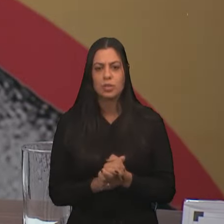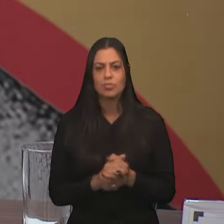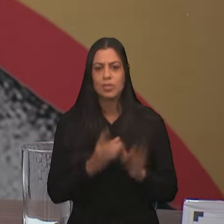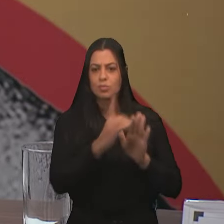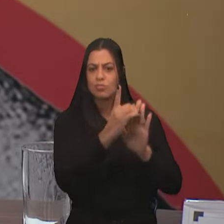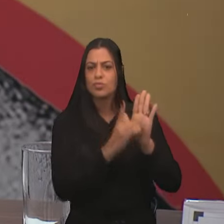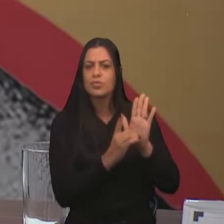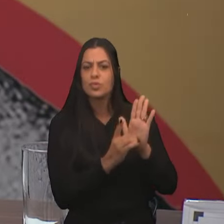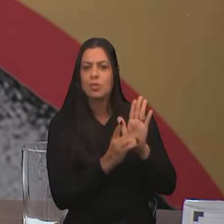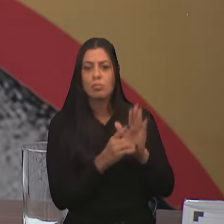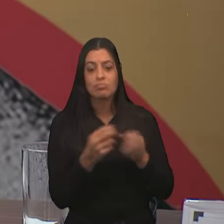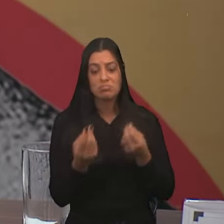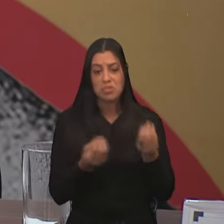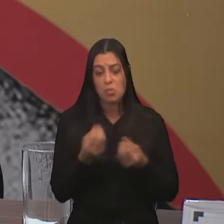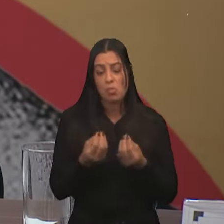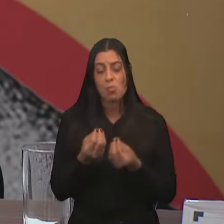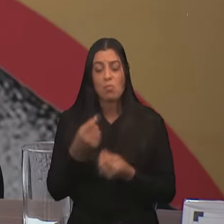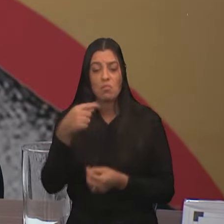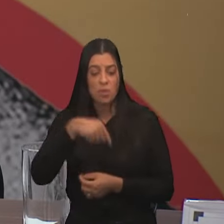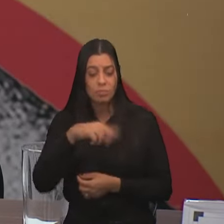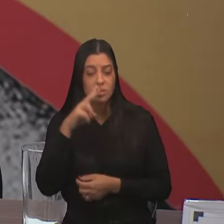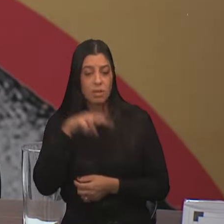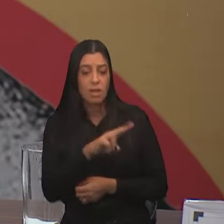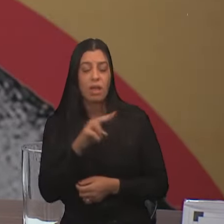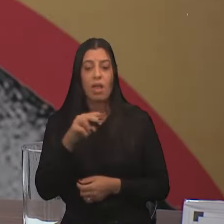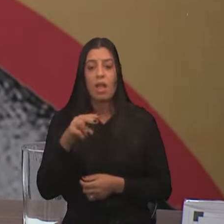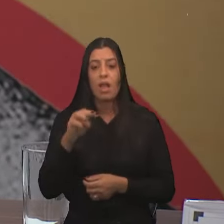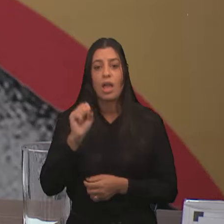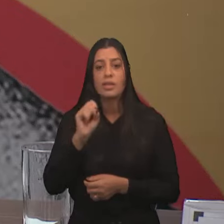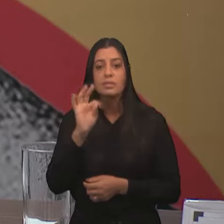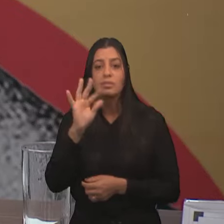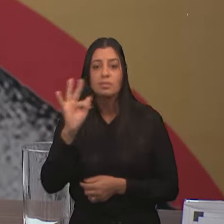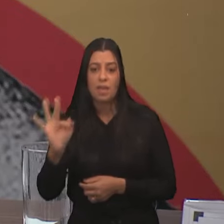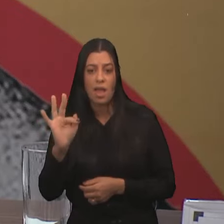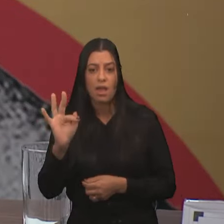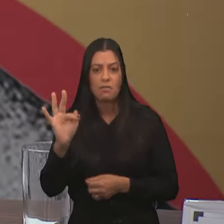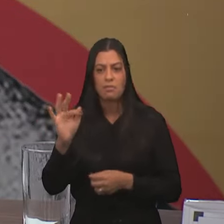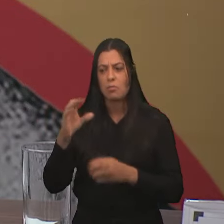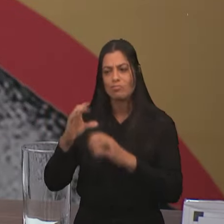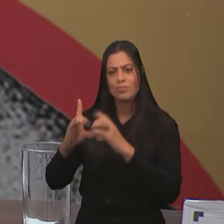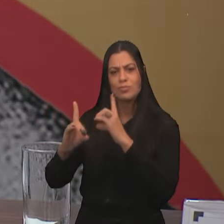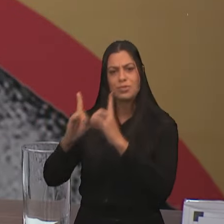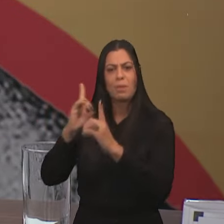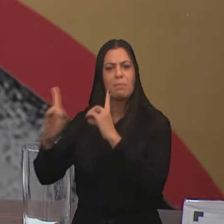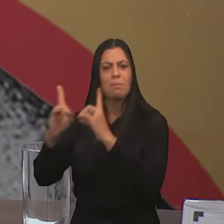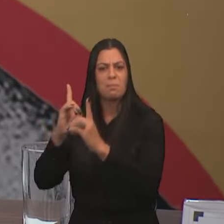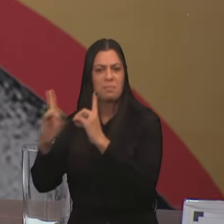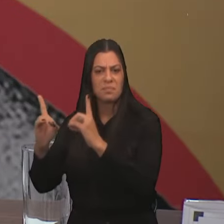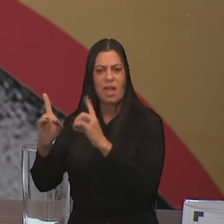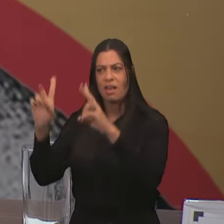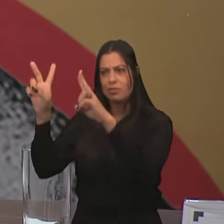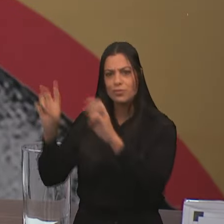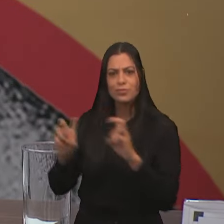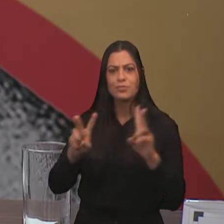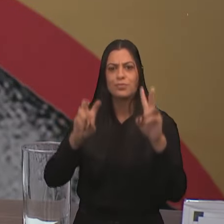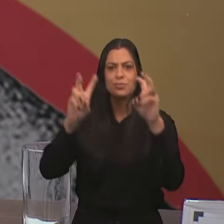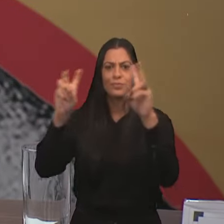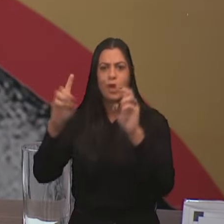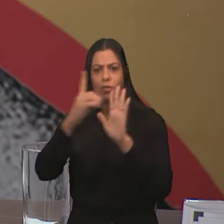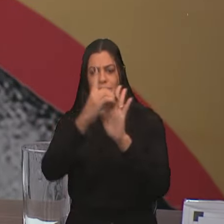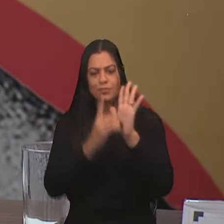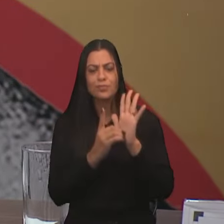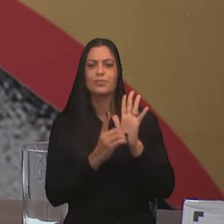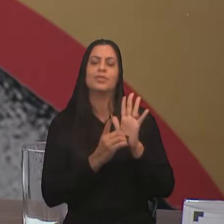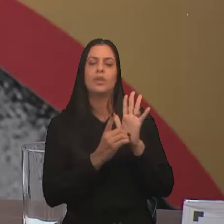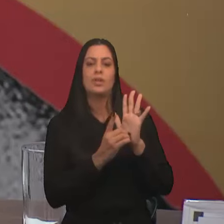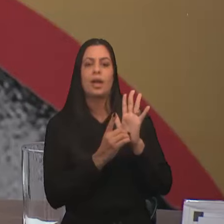del derecho. Como vimos acá en el Supremo, el debate realizado sobre el